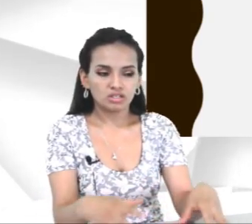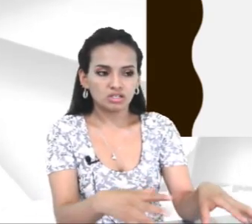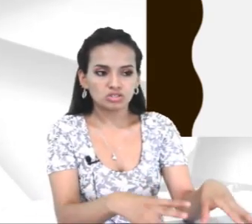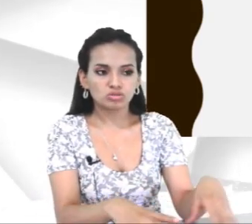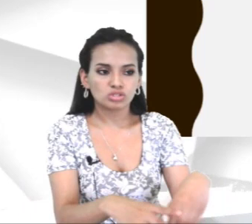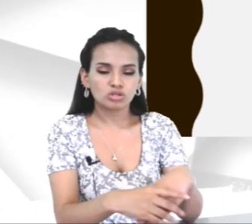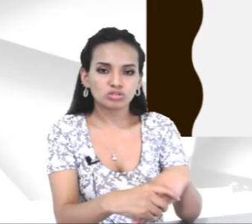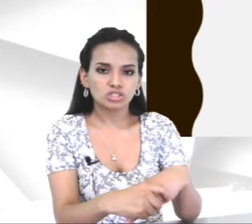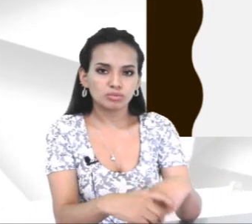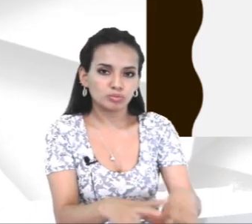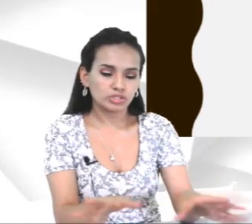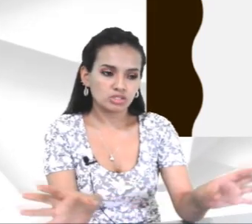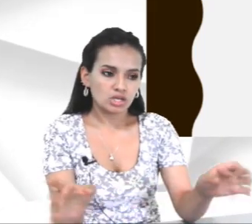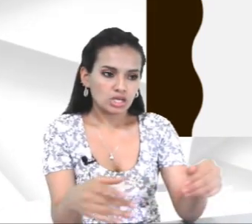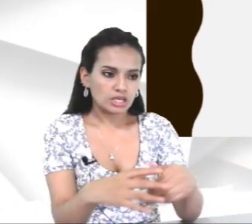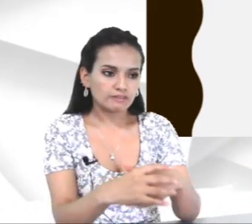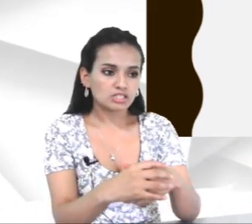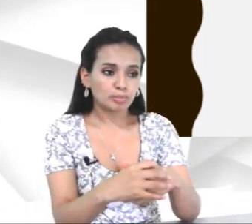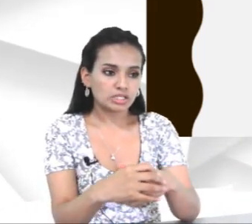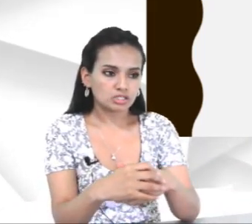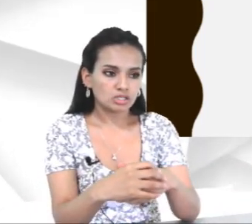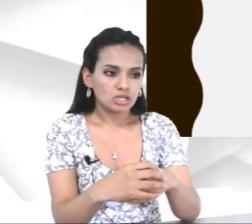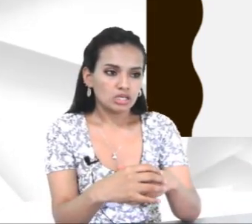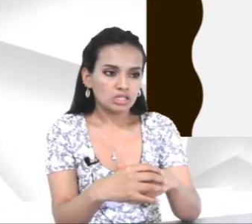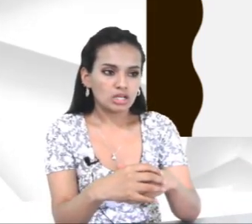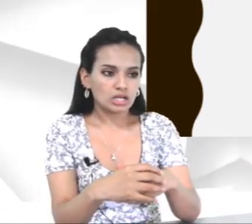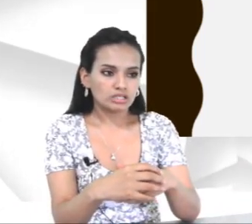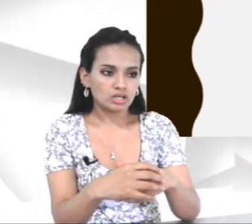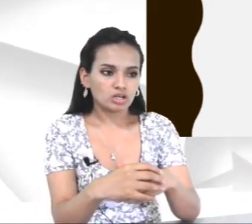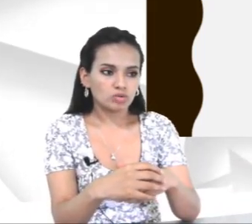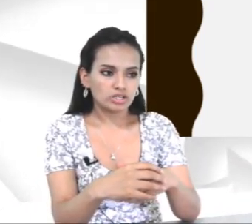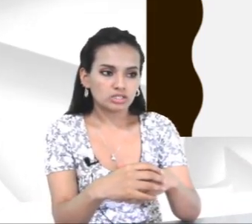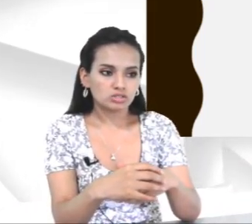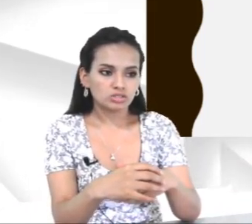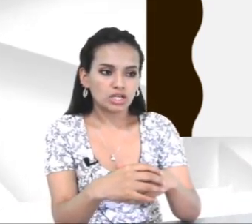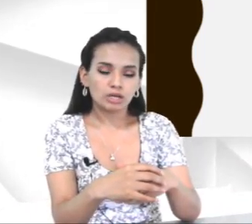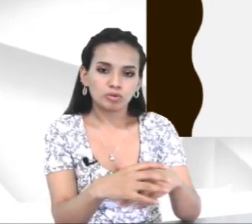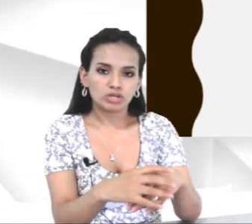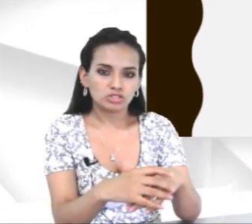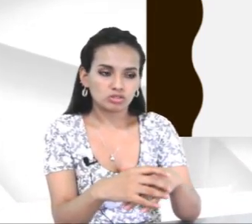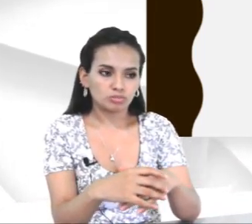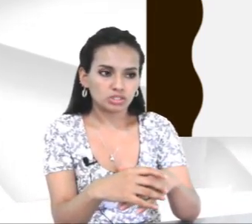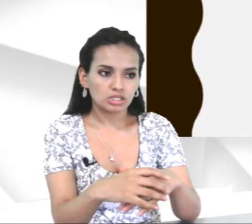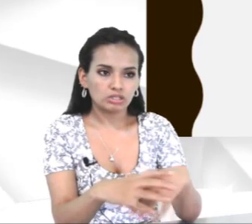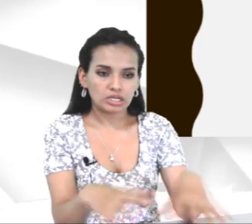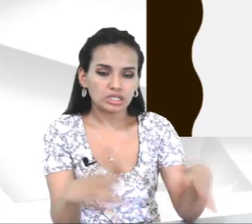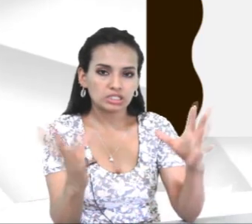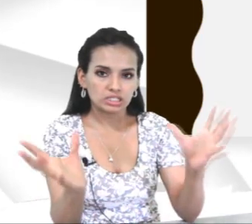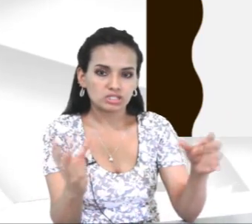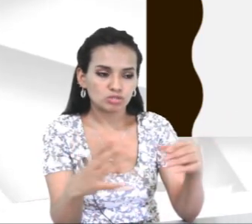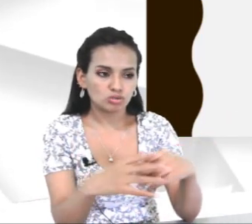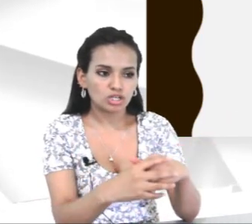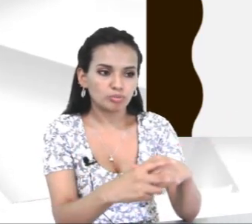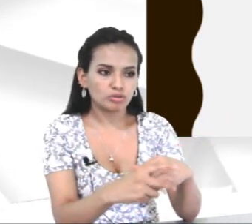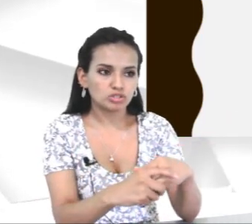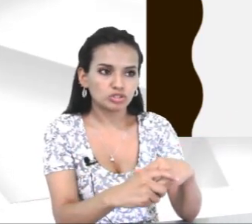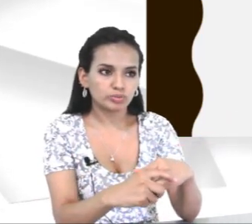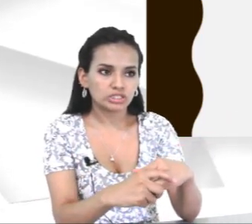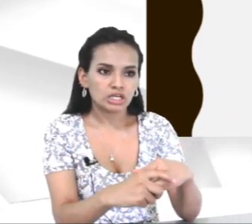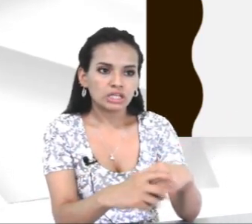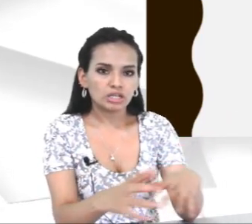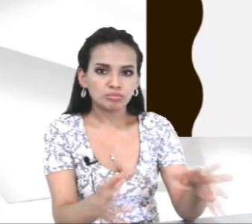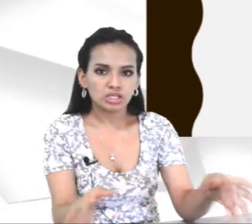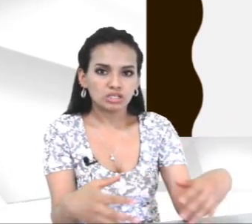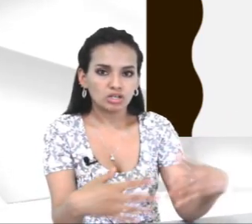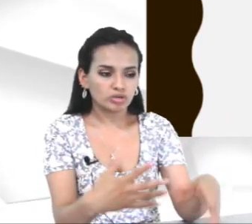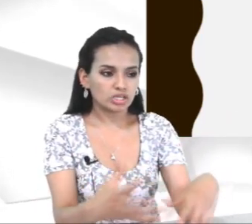estos ecosistemas pues desaparezcan y la desregularización de las poblaciones verdad a grandes crecimientos de las poblaciones